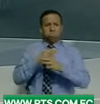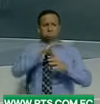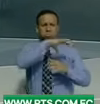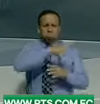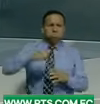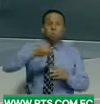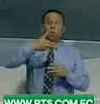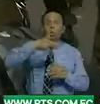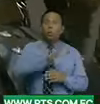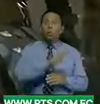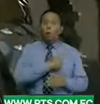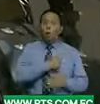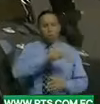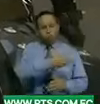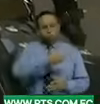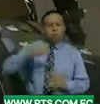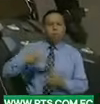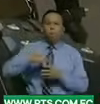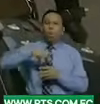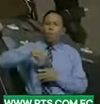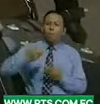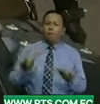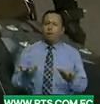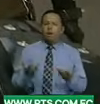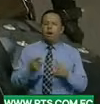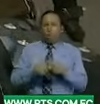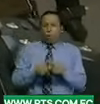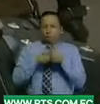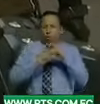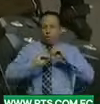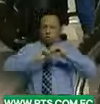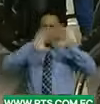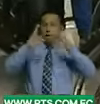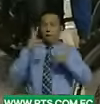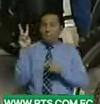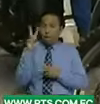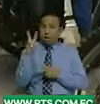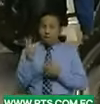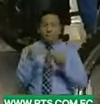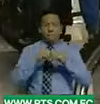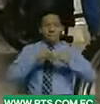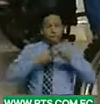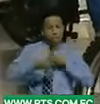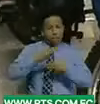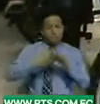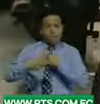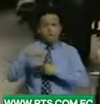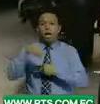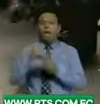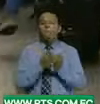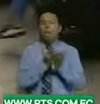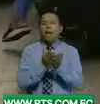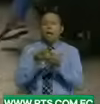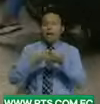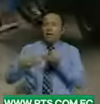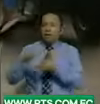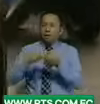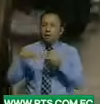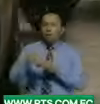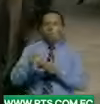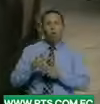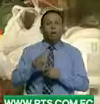comercial. Eran las primeras horas de venta de este viernes, pero hasta ese sector de la bahía arribaron 4 sujetos en